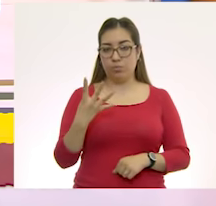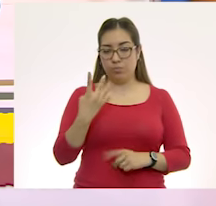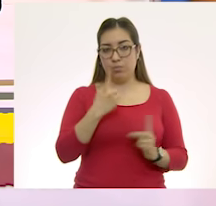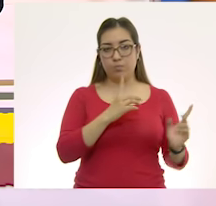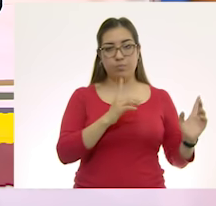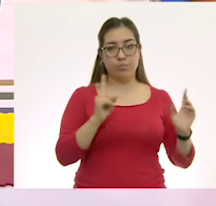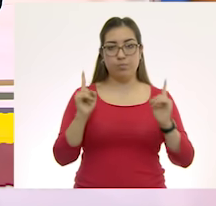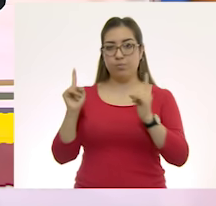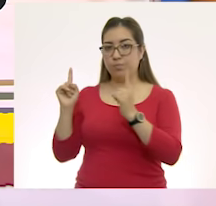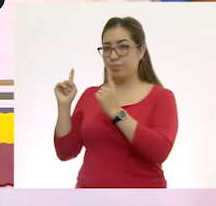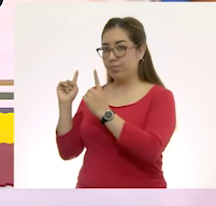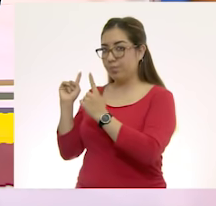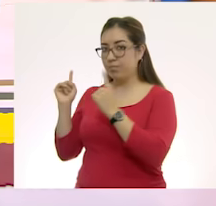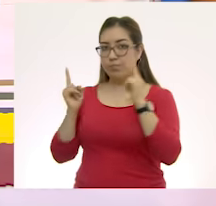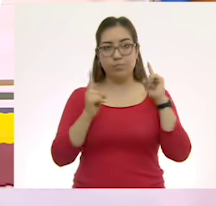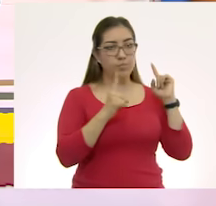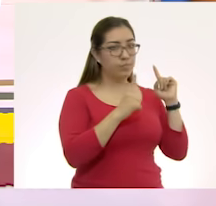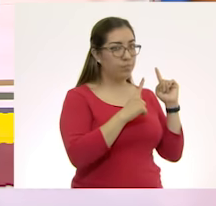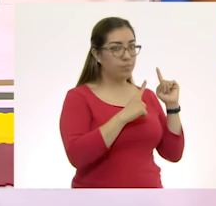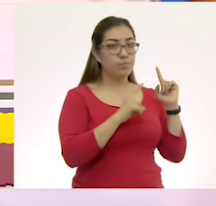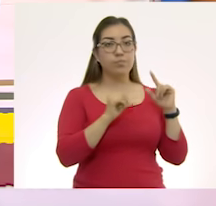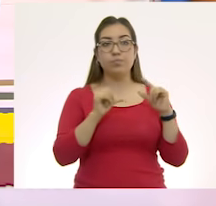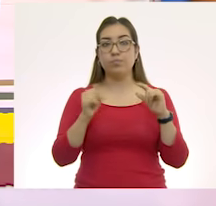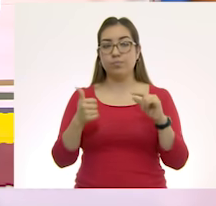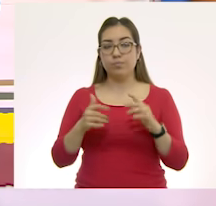1, 2, 3, 4. Ahora hacia el otro lado.